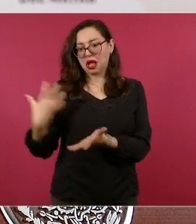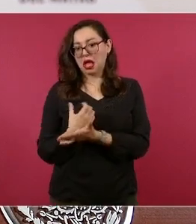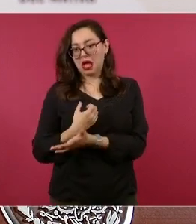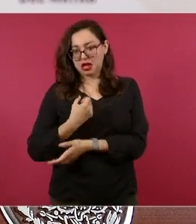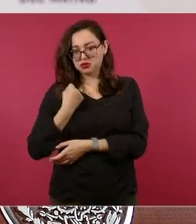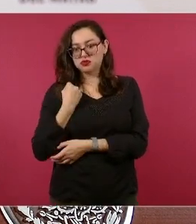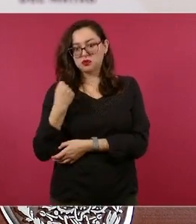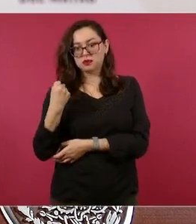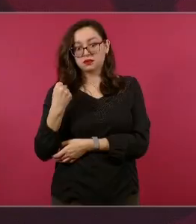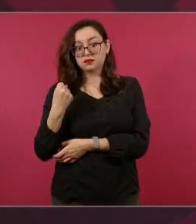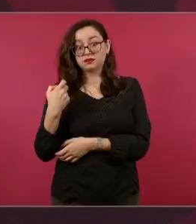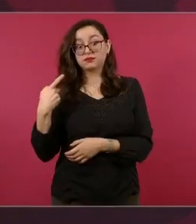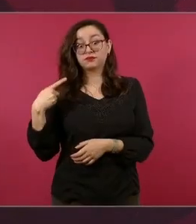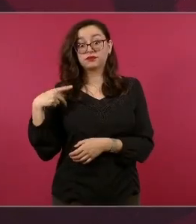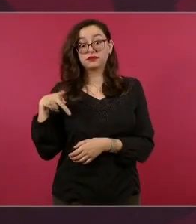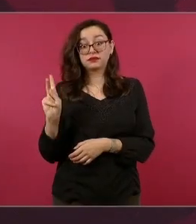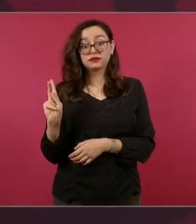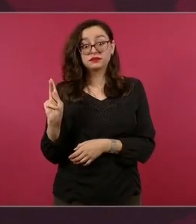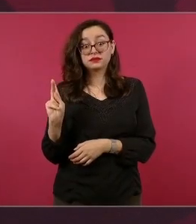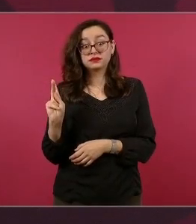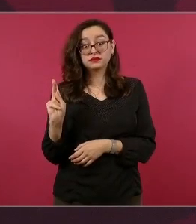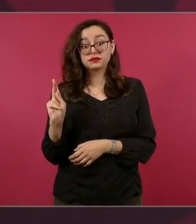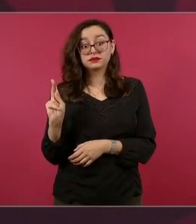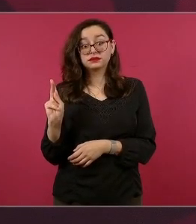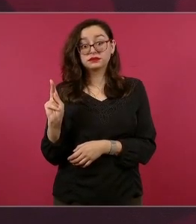ocupó como el lugar 20.